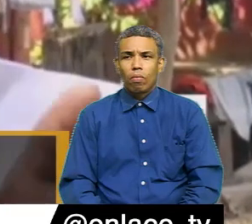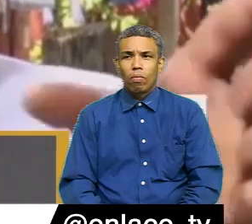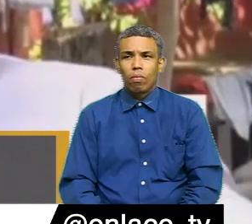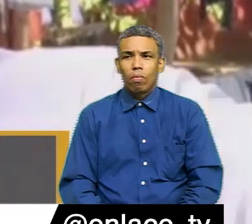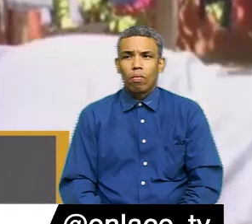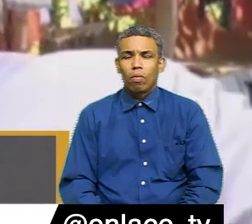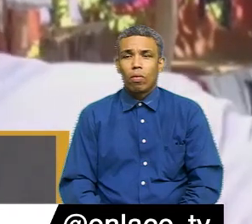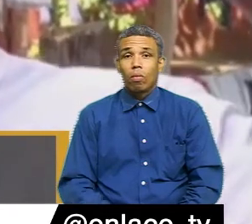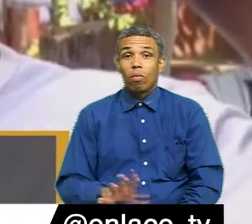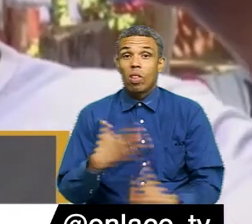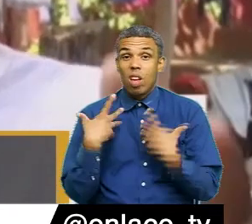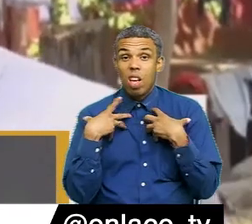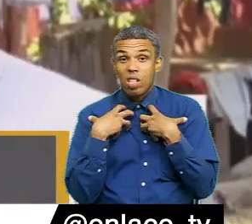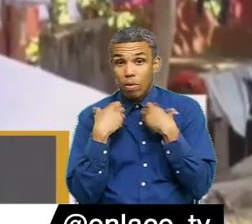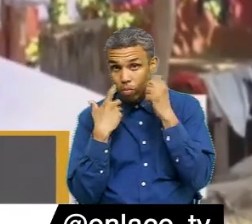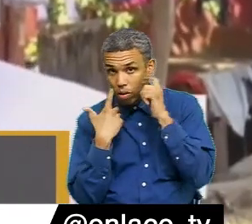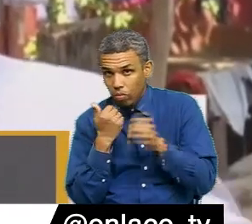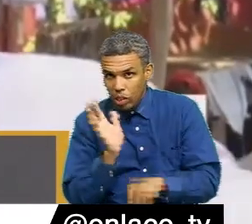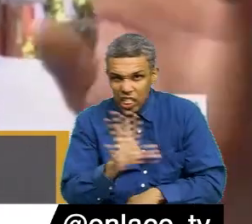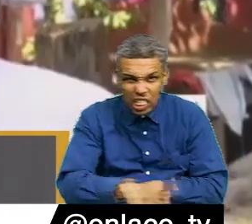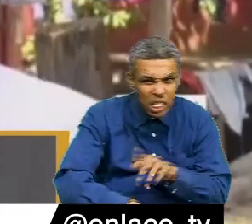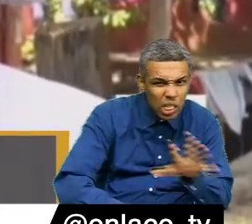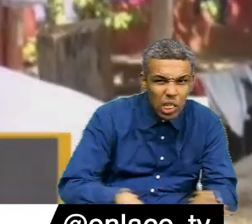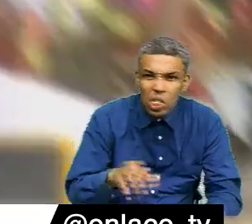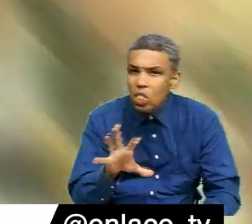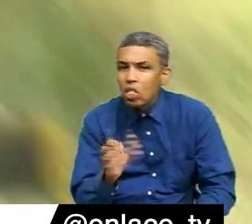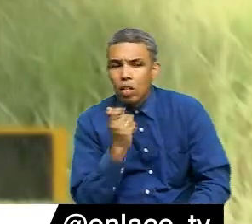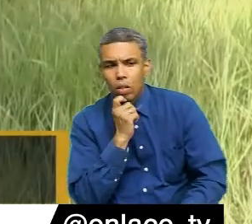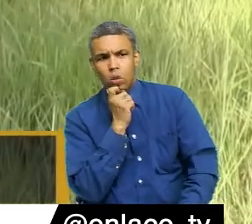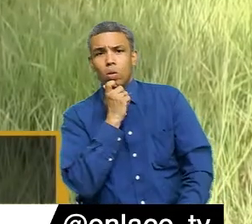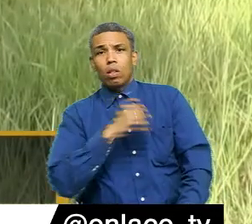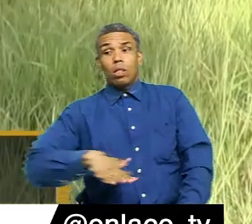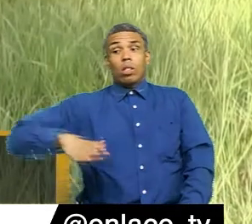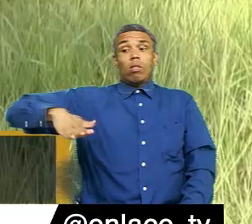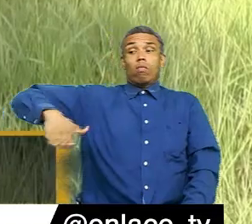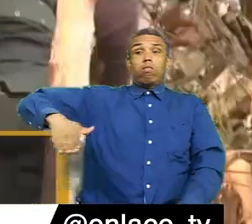a lo que nos vio salió y se metió por ahí por el palmar para allá. Y ahí no lo volvimos a ver.